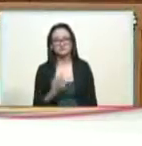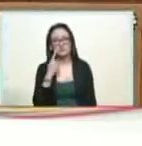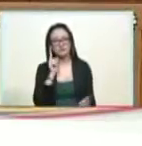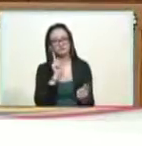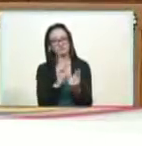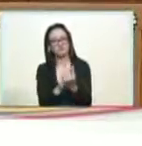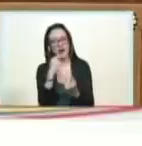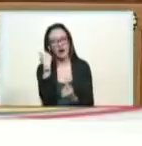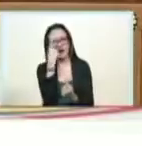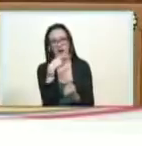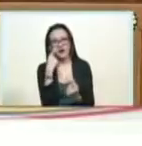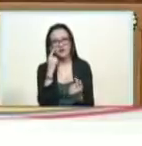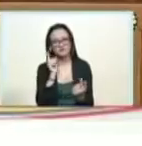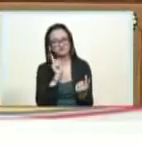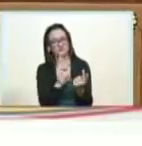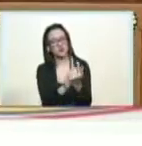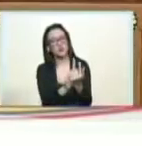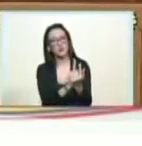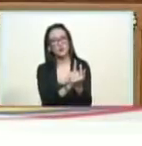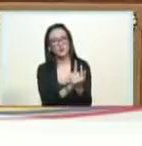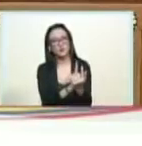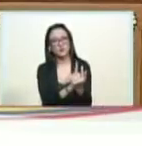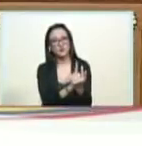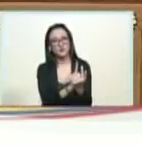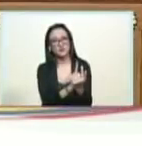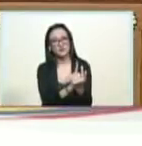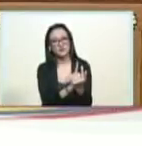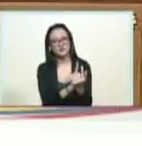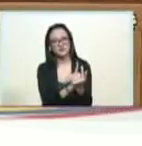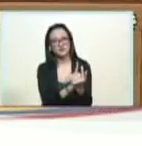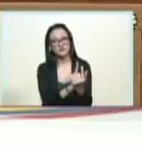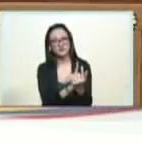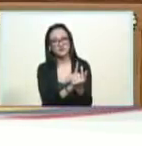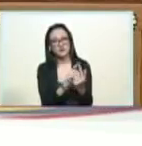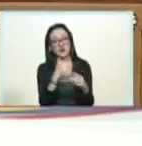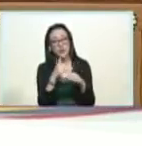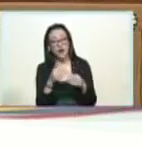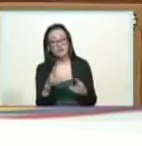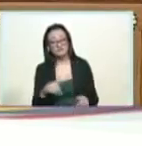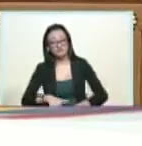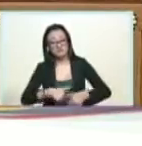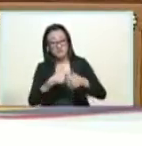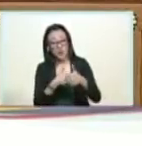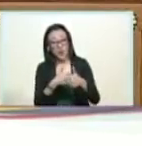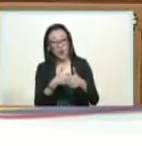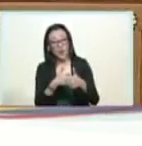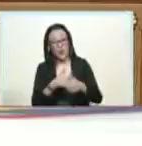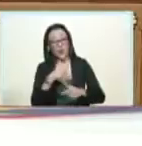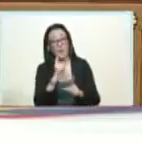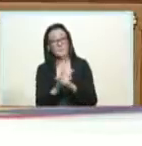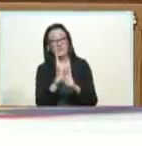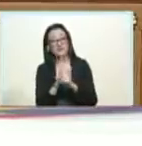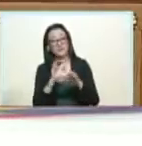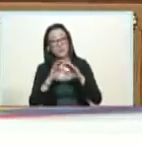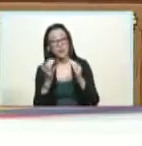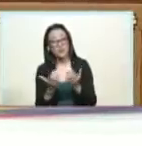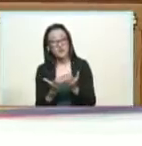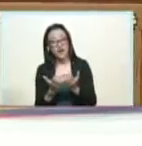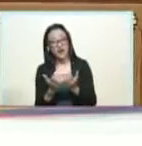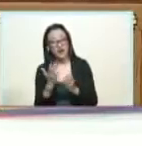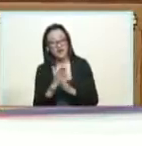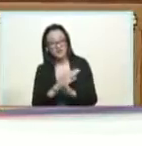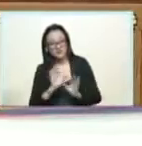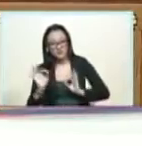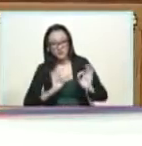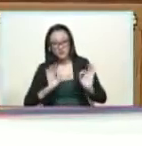cara, medirnos como quien va por un campeonato mundial y está preparado, entrenado